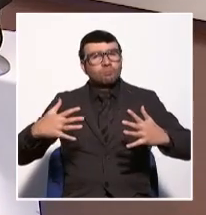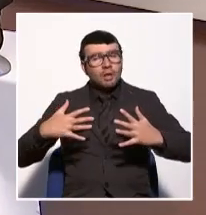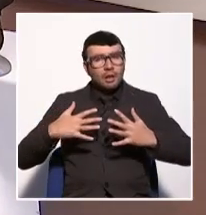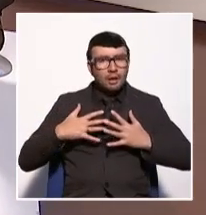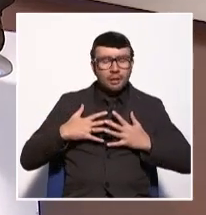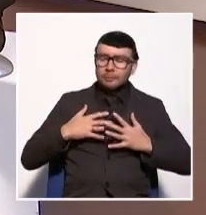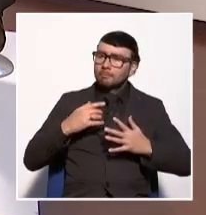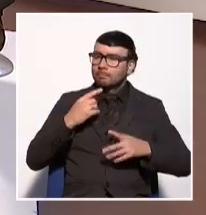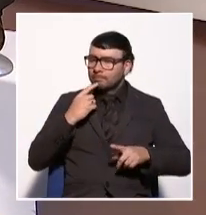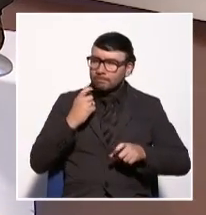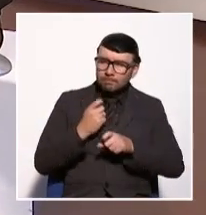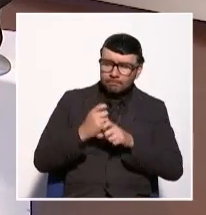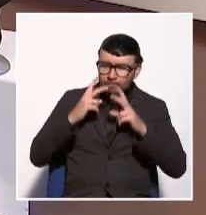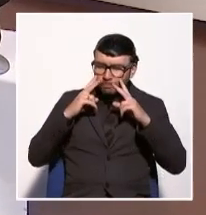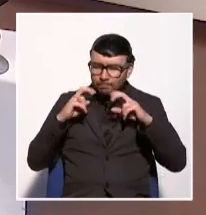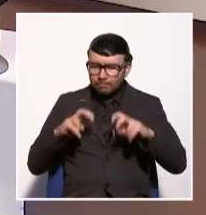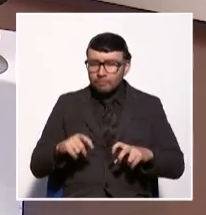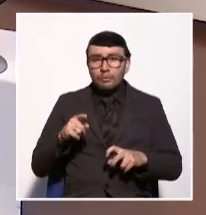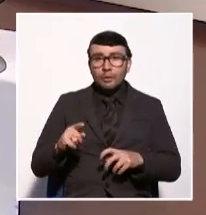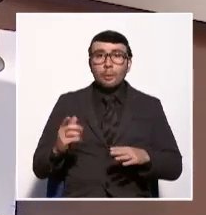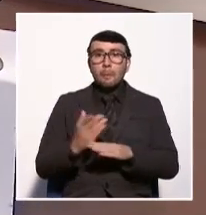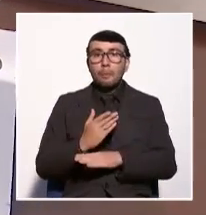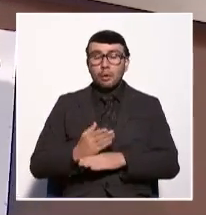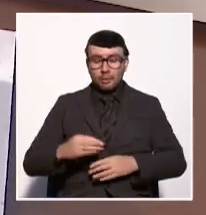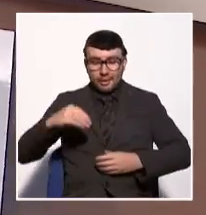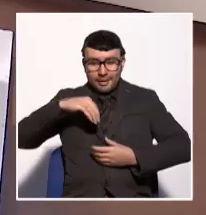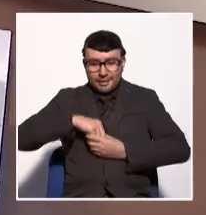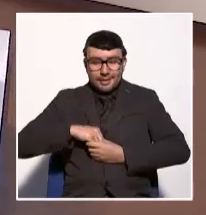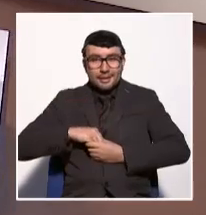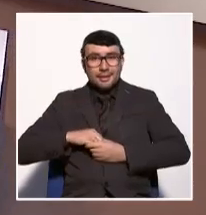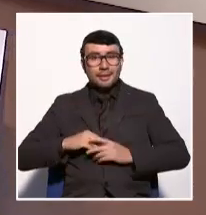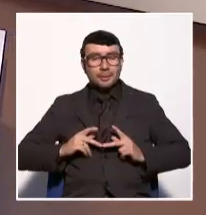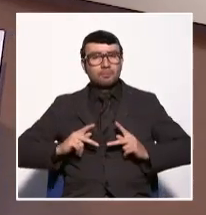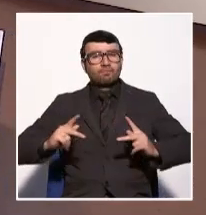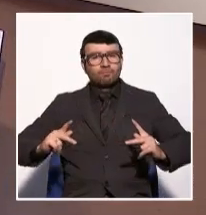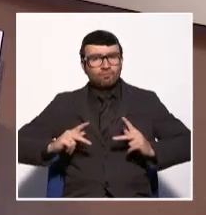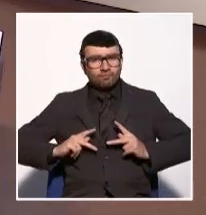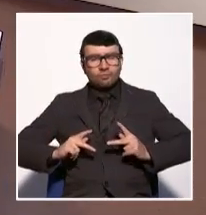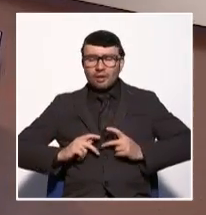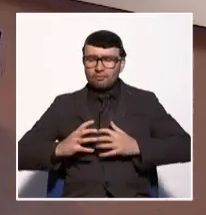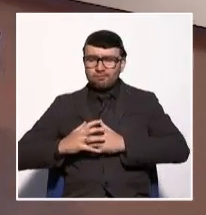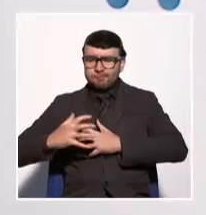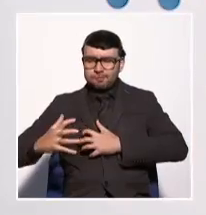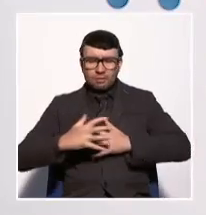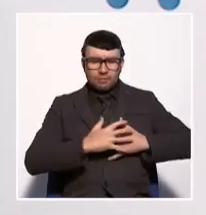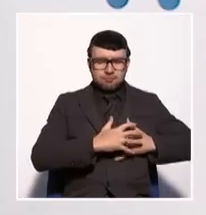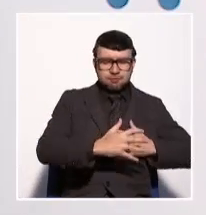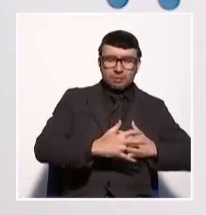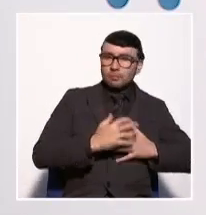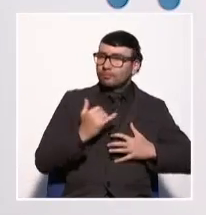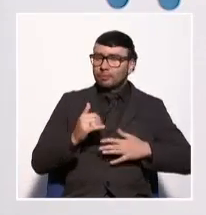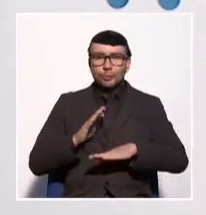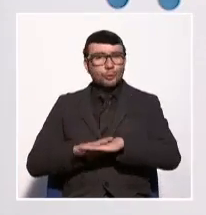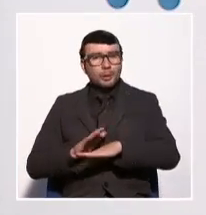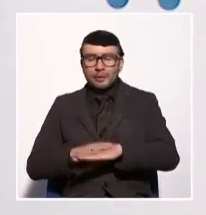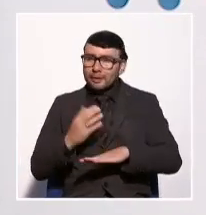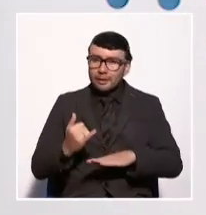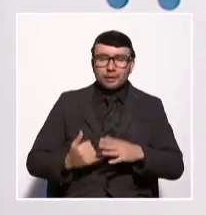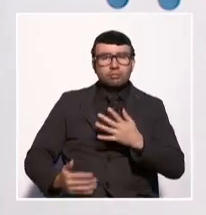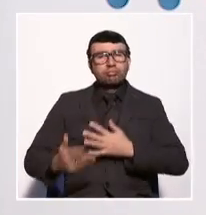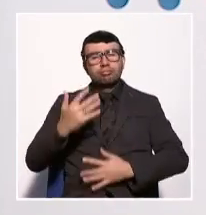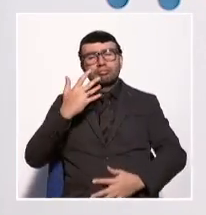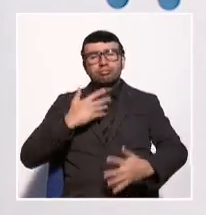inflamatorio a nivel de los bronquios que impide que haya una normal circulación de